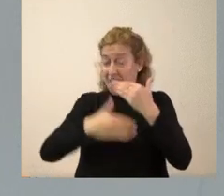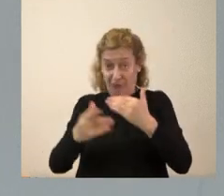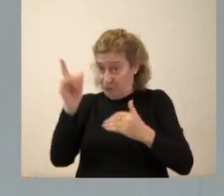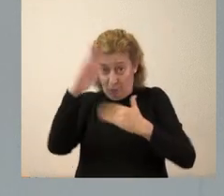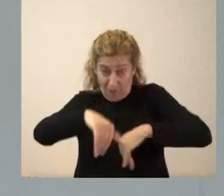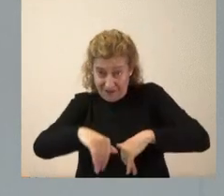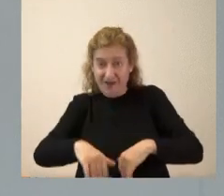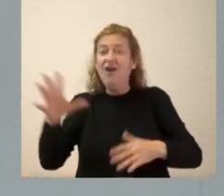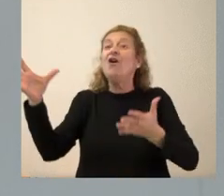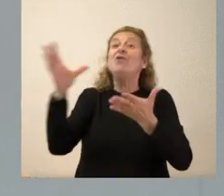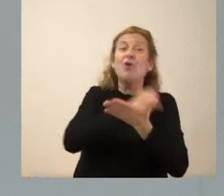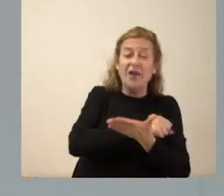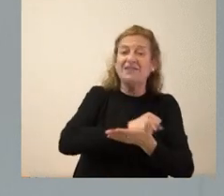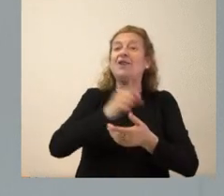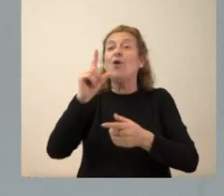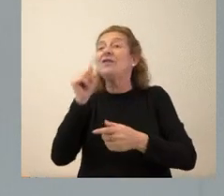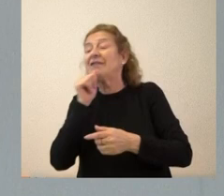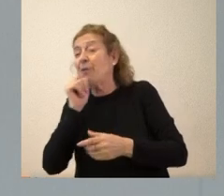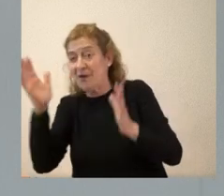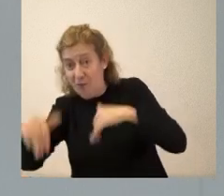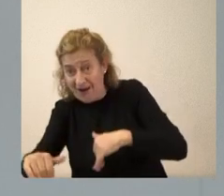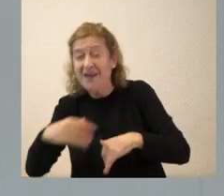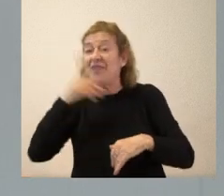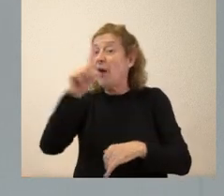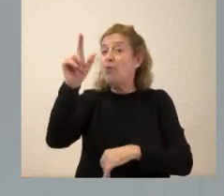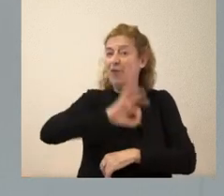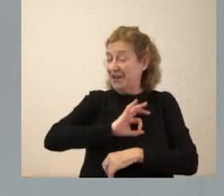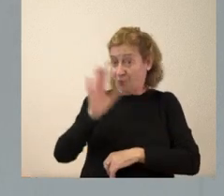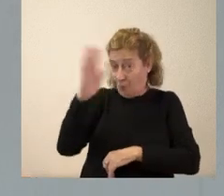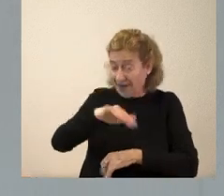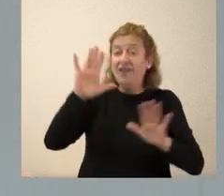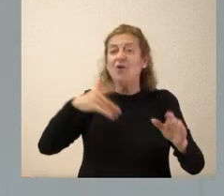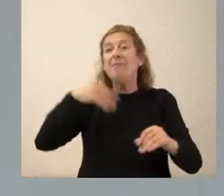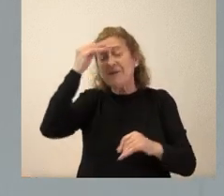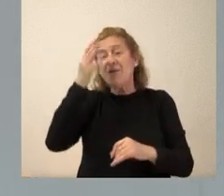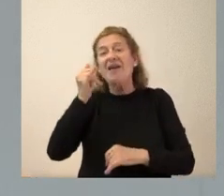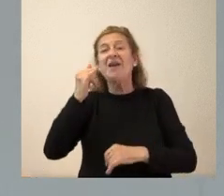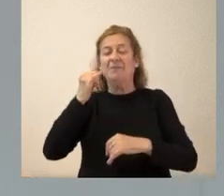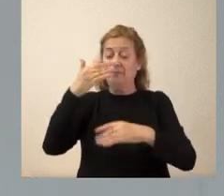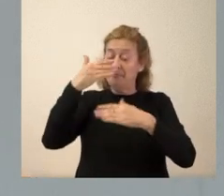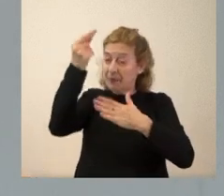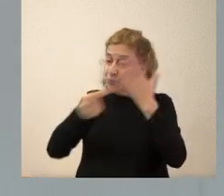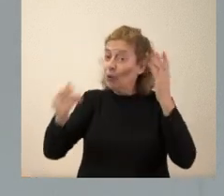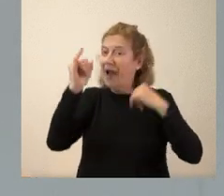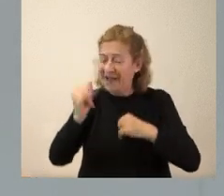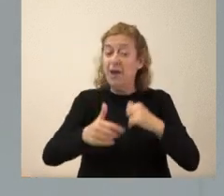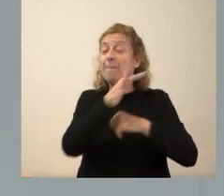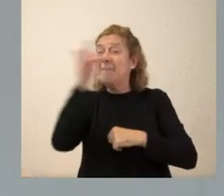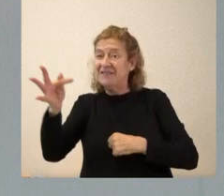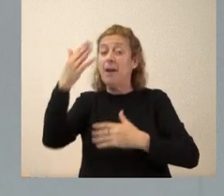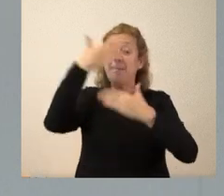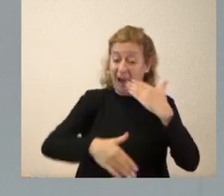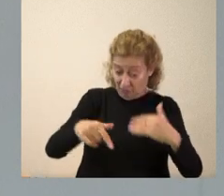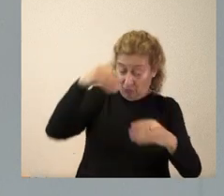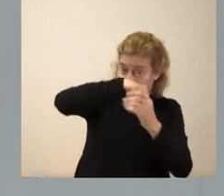Ni todas lo van a tener en plazo el día 1 de enero creemos que tener presupuesto y tener presupuesto en plazo genera estabilidad genera confianza